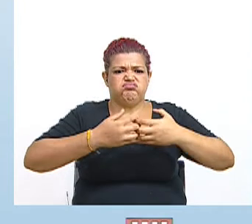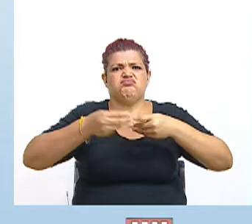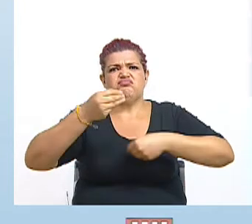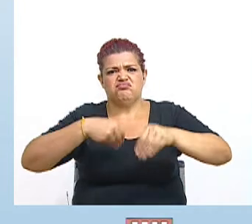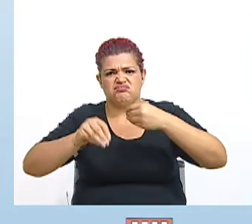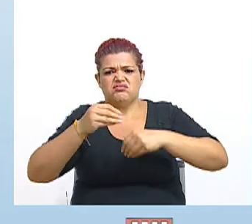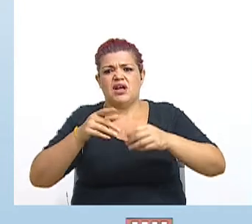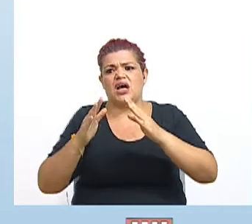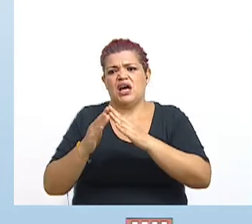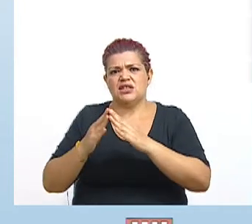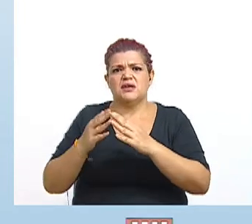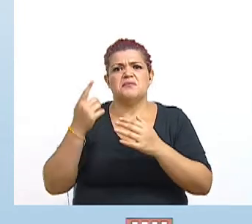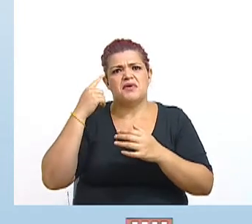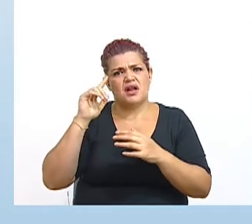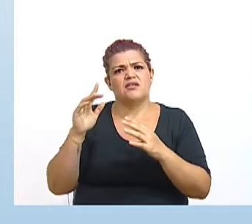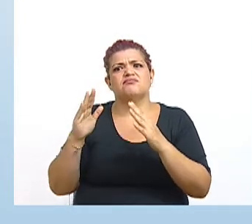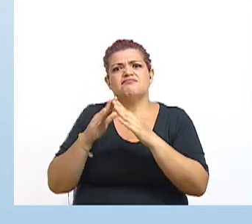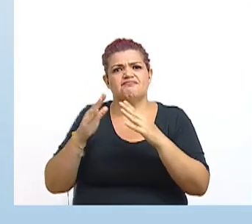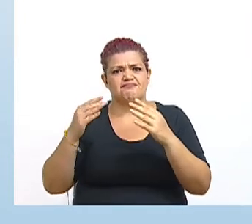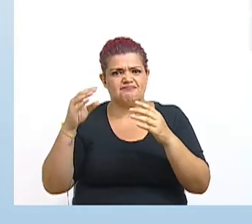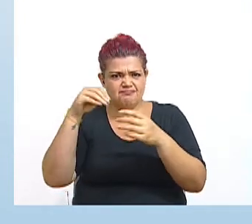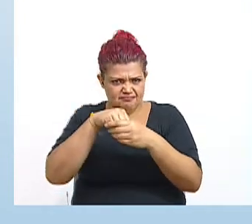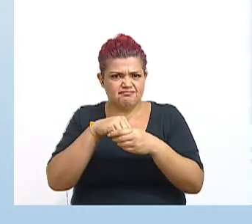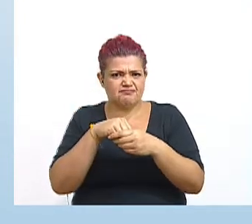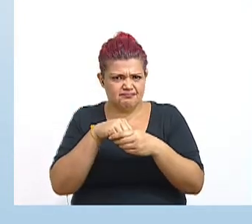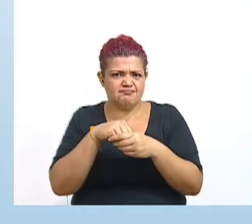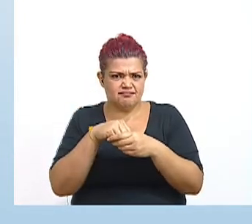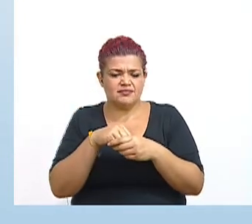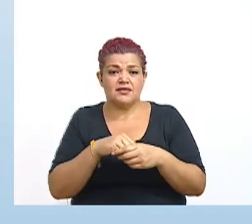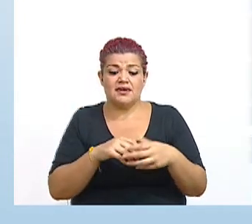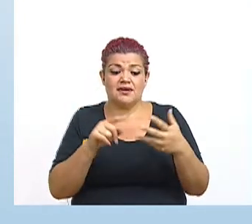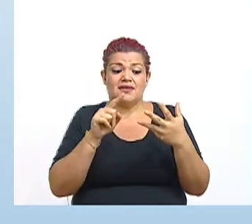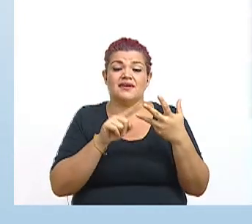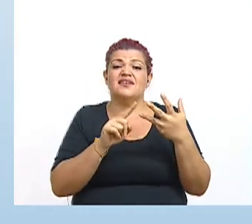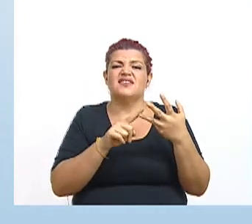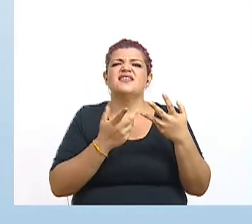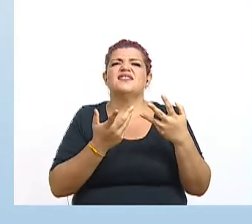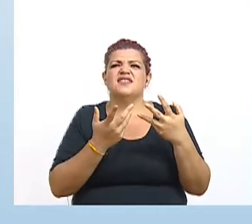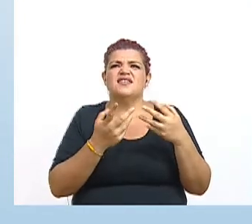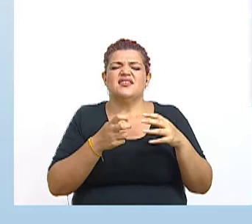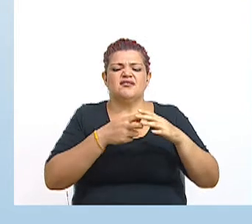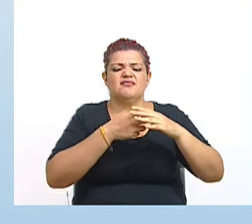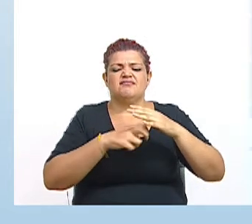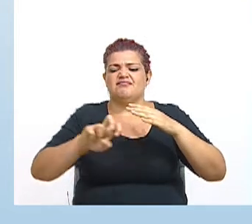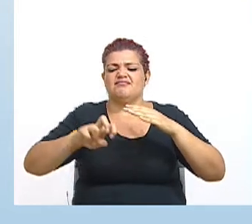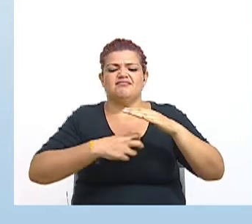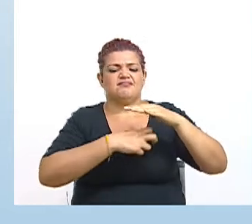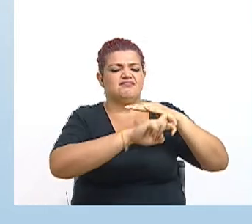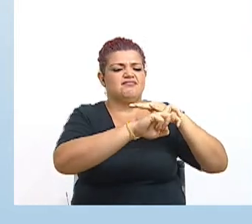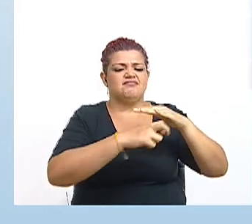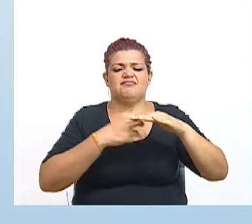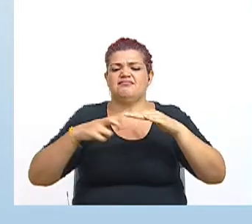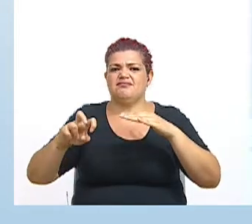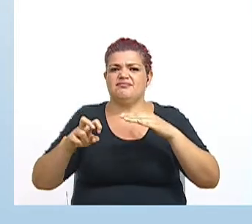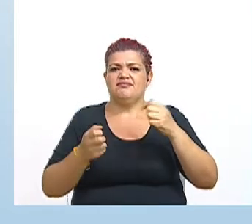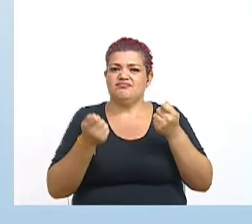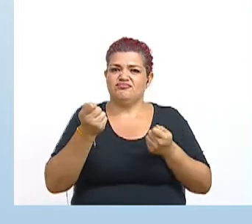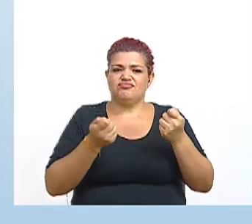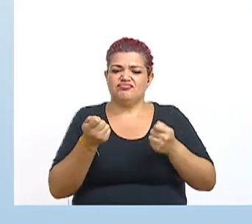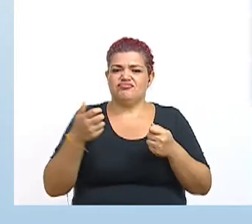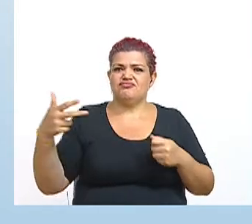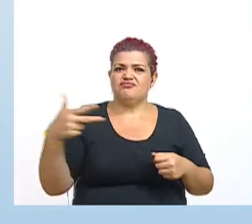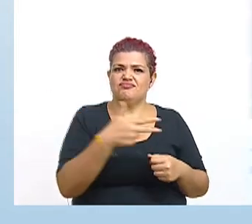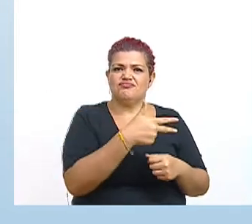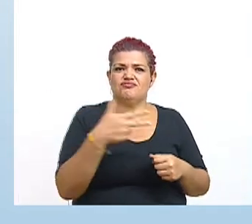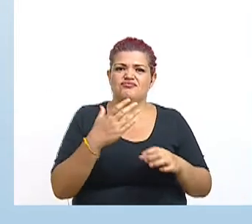vivir. En un tercer elemento tenemos la movilidad y el transporte. Aquí quisimos hacer una